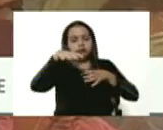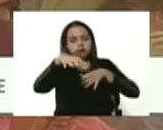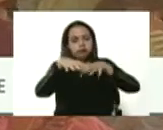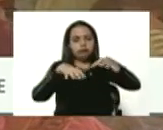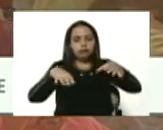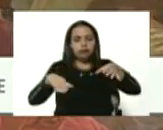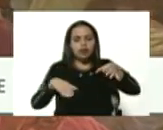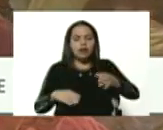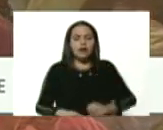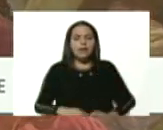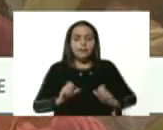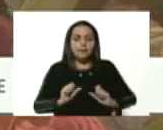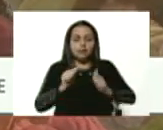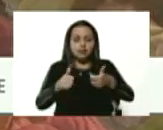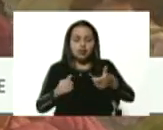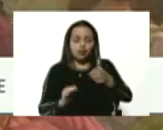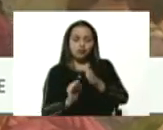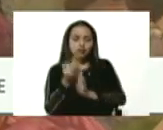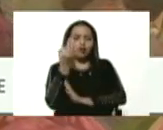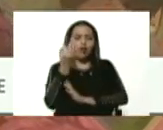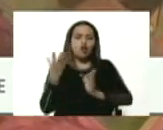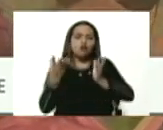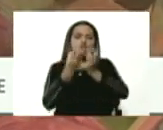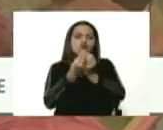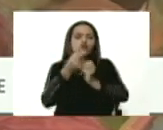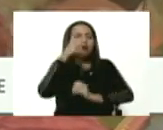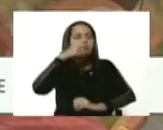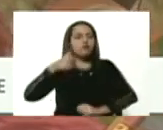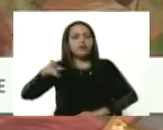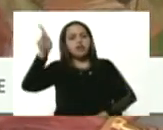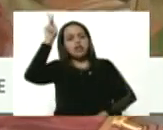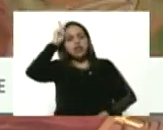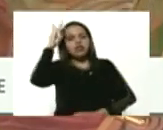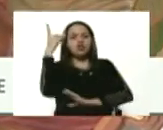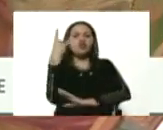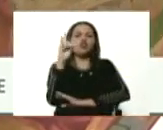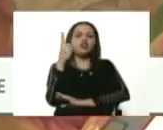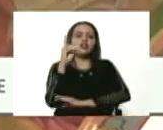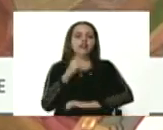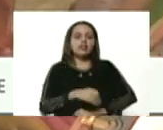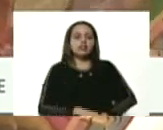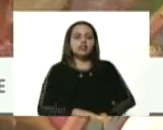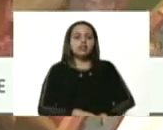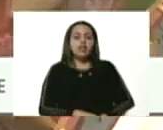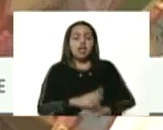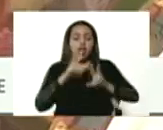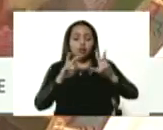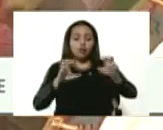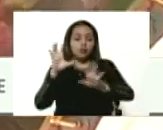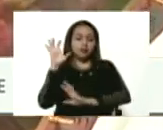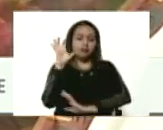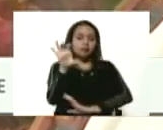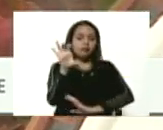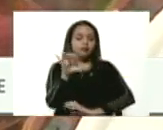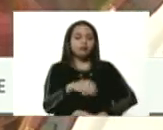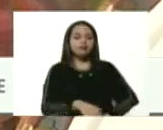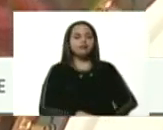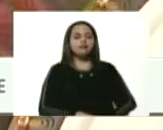a fundar junto a ese pueblo indio de Bolivia la nueva república.